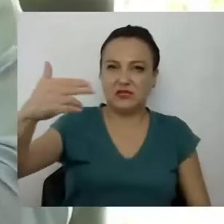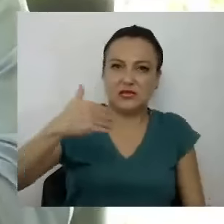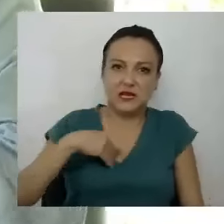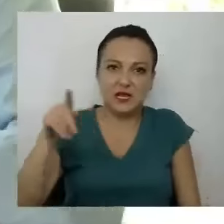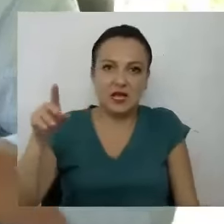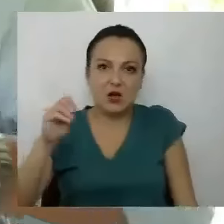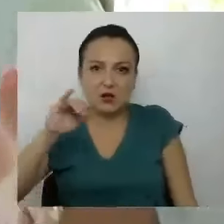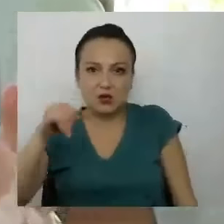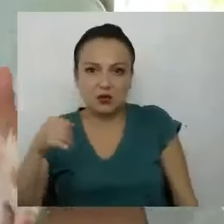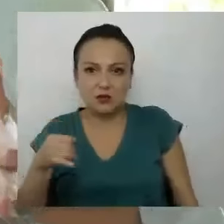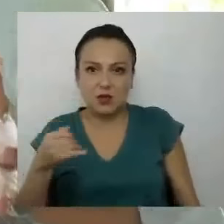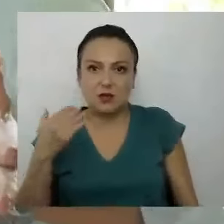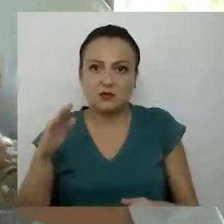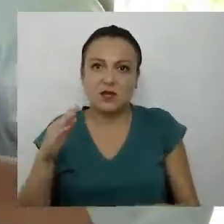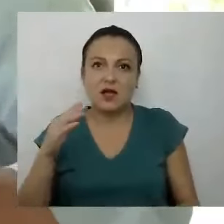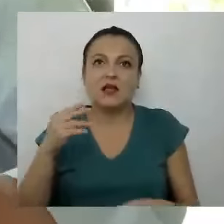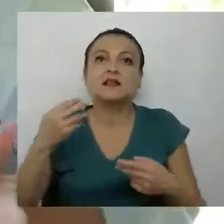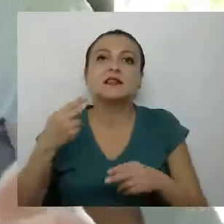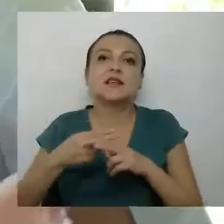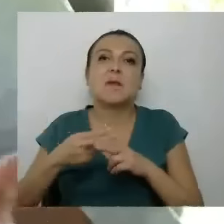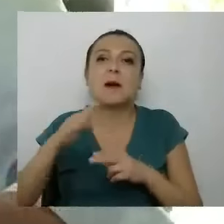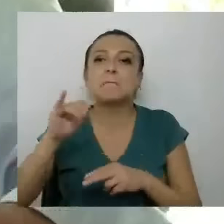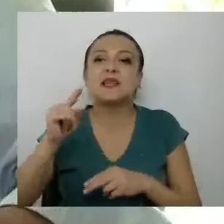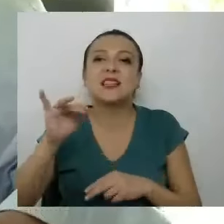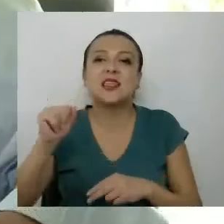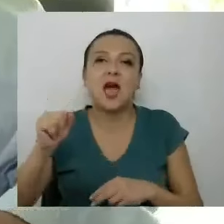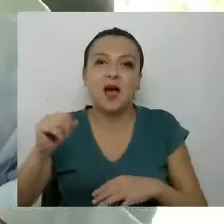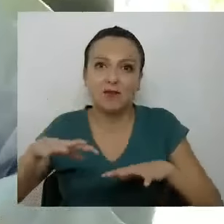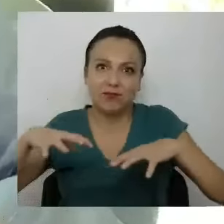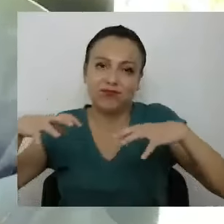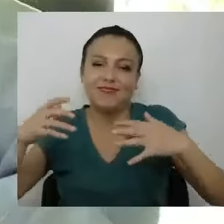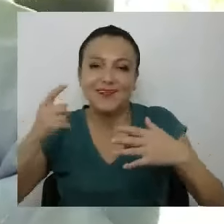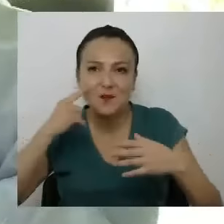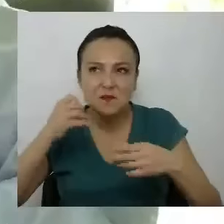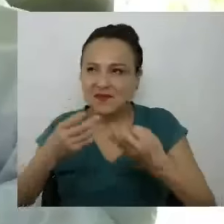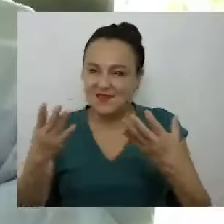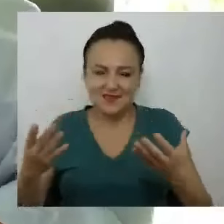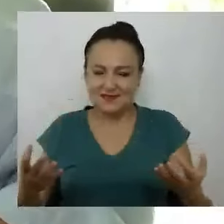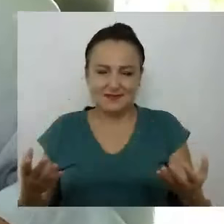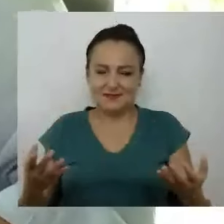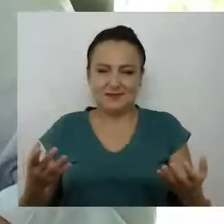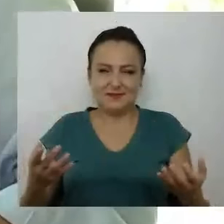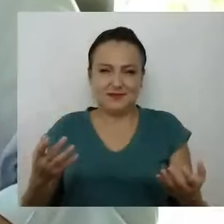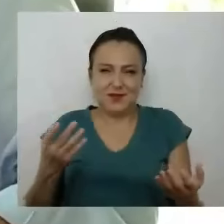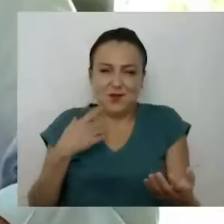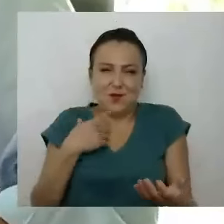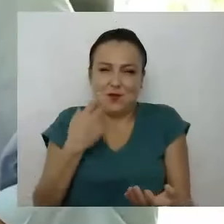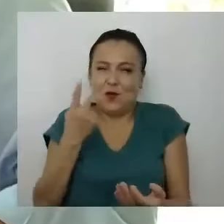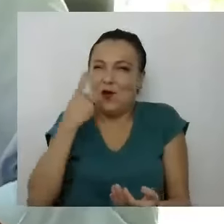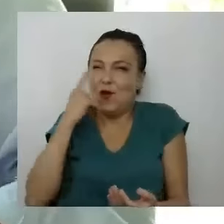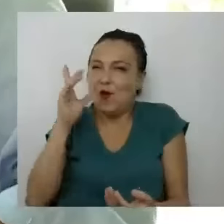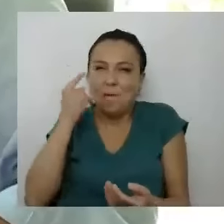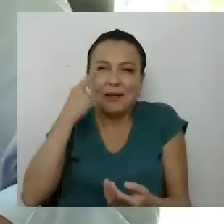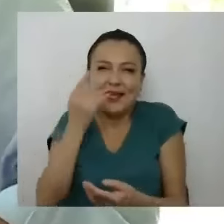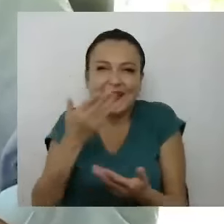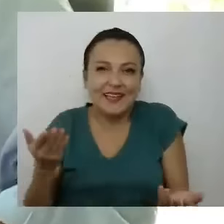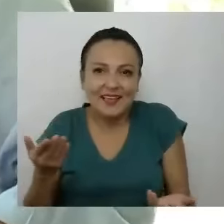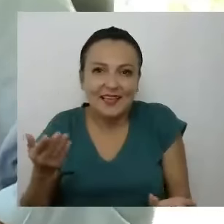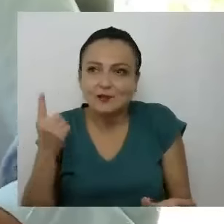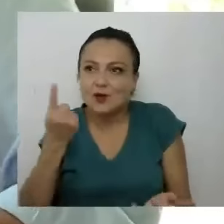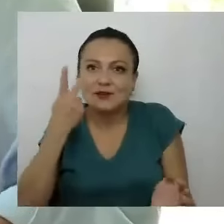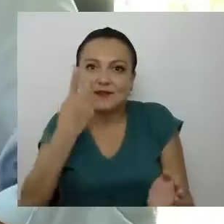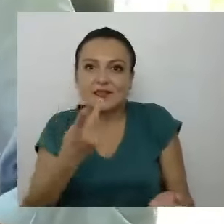el OIJ, que llaman la bestia, y me parece que una cosa absolutamente desmedida, que lo único que evidenciaba